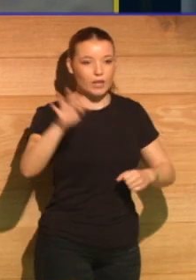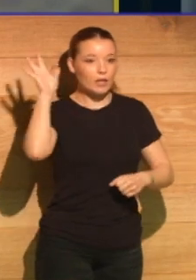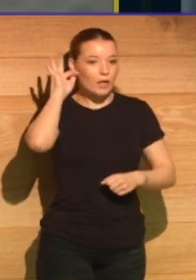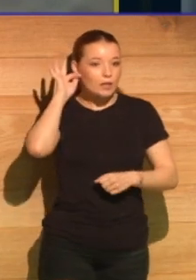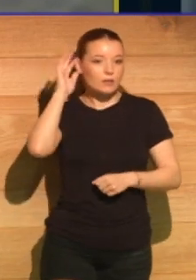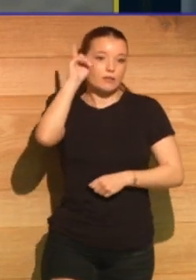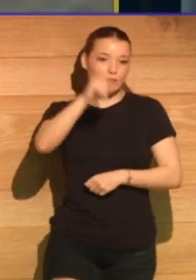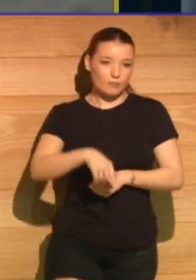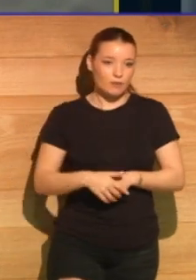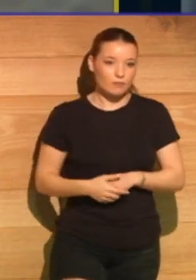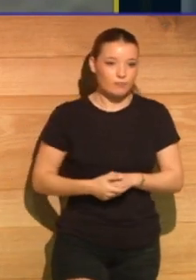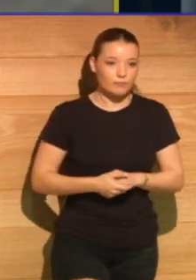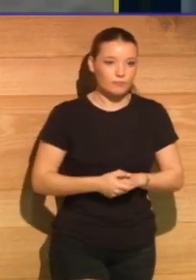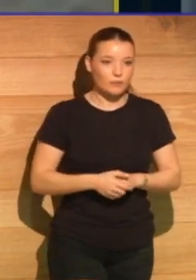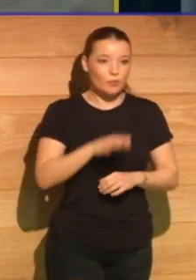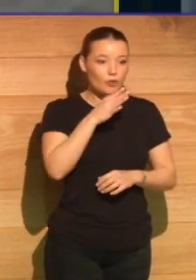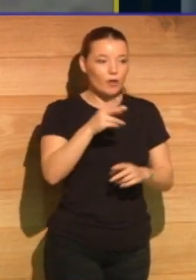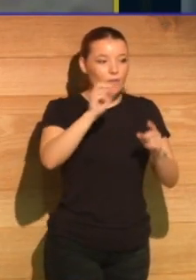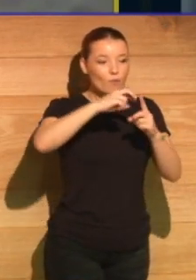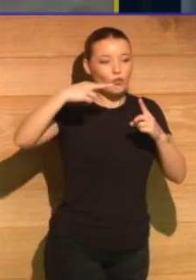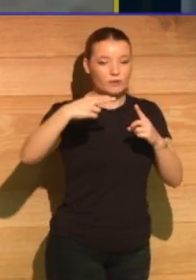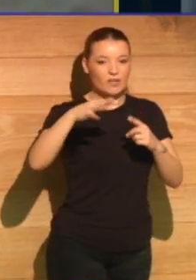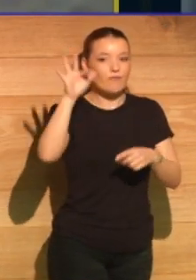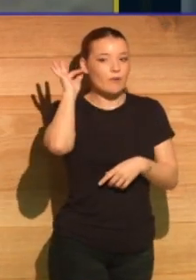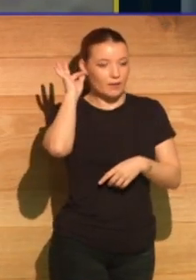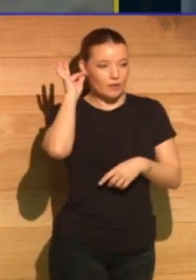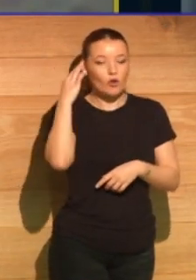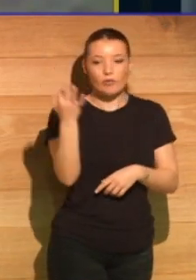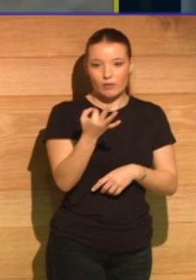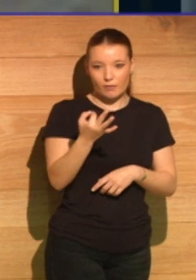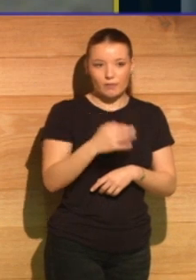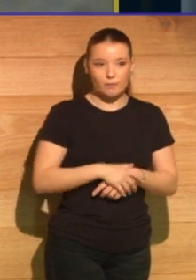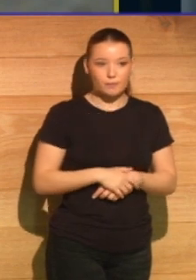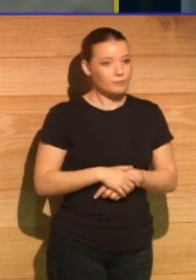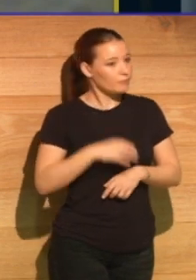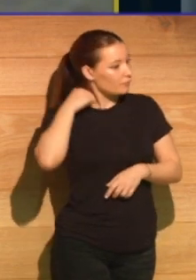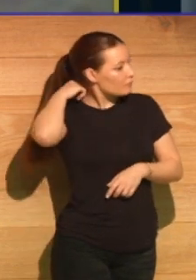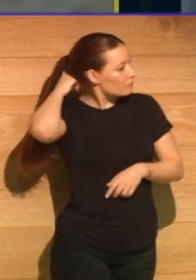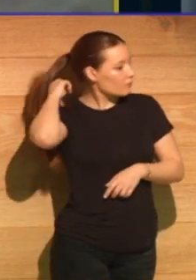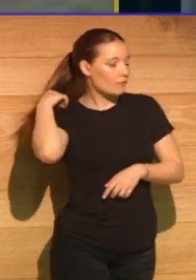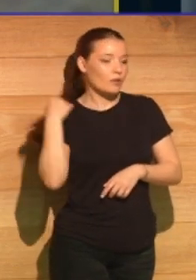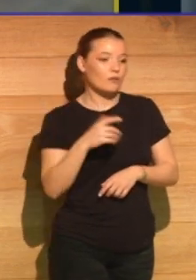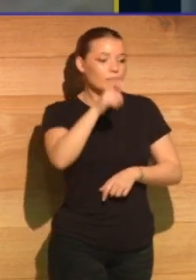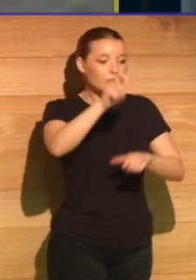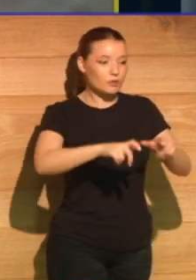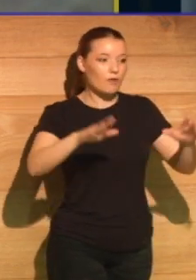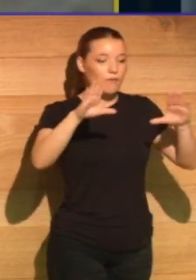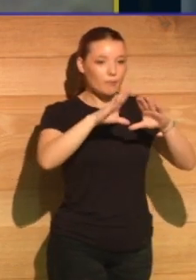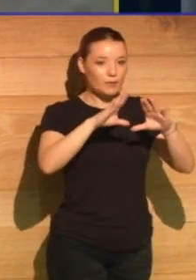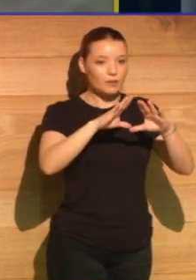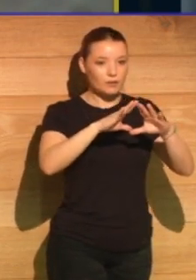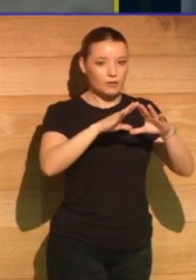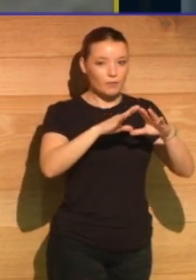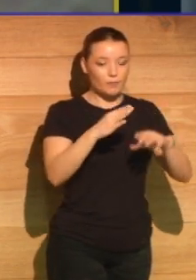sociedad. Ser feminista es luchar por la igualdad, porque haya igualdad de oportunidades,